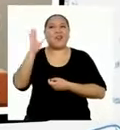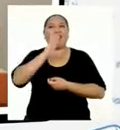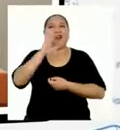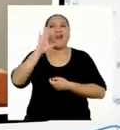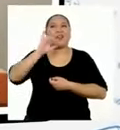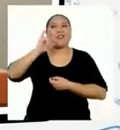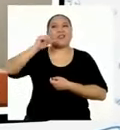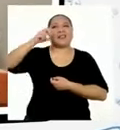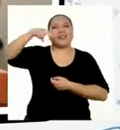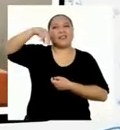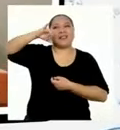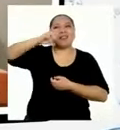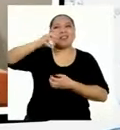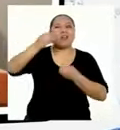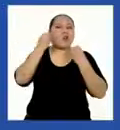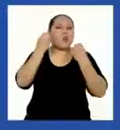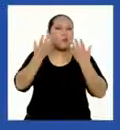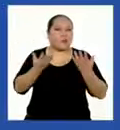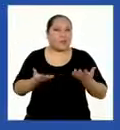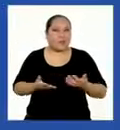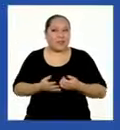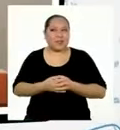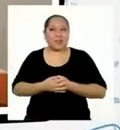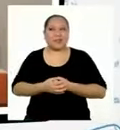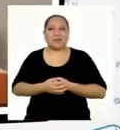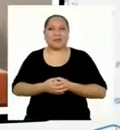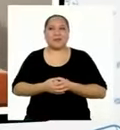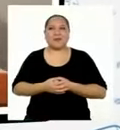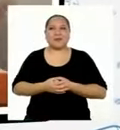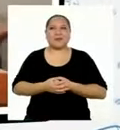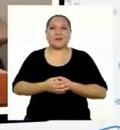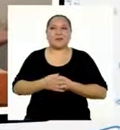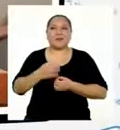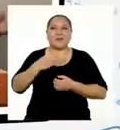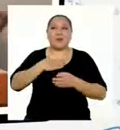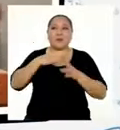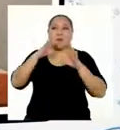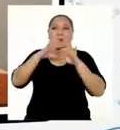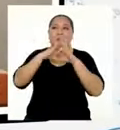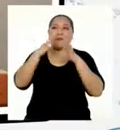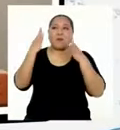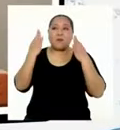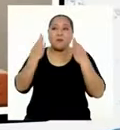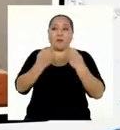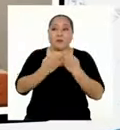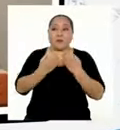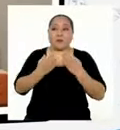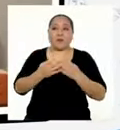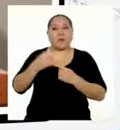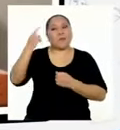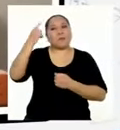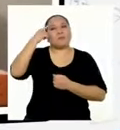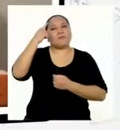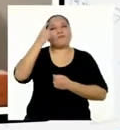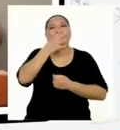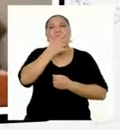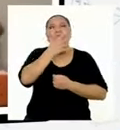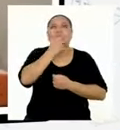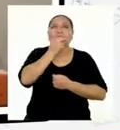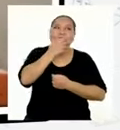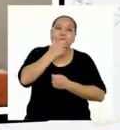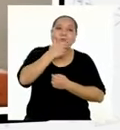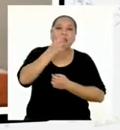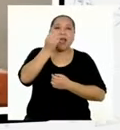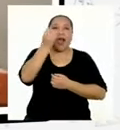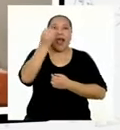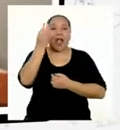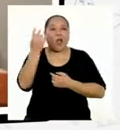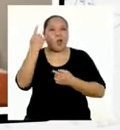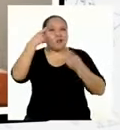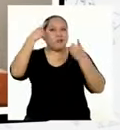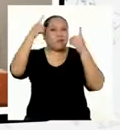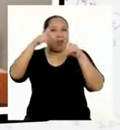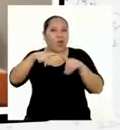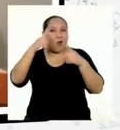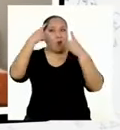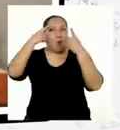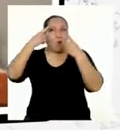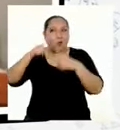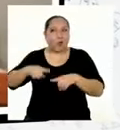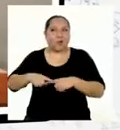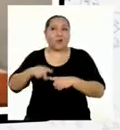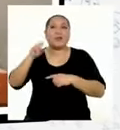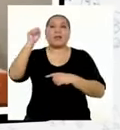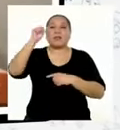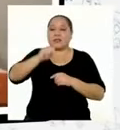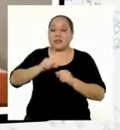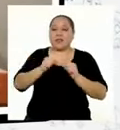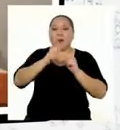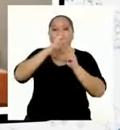Hola, Yanira. ¿Cómo estás? Con mi familia pensamos en algunos acuerdos que